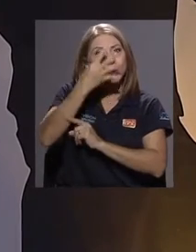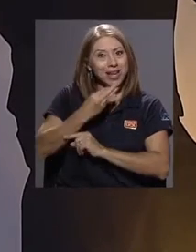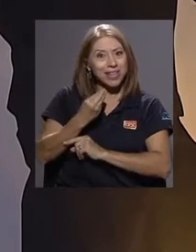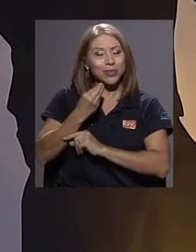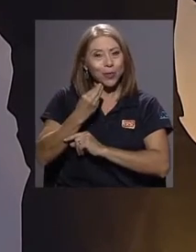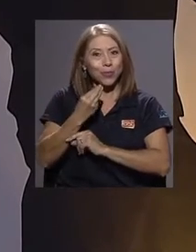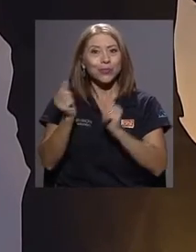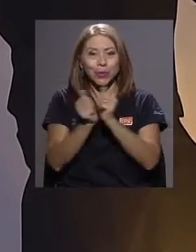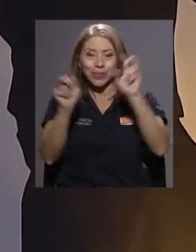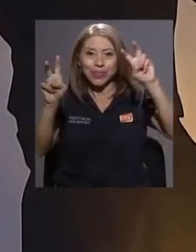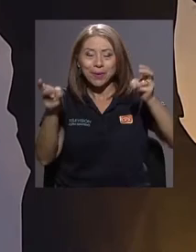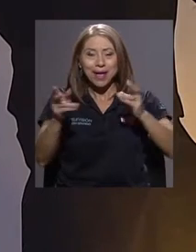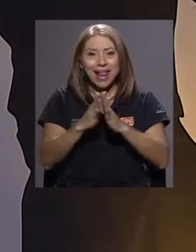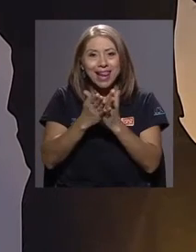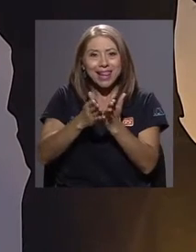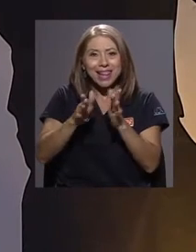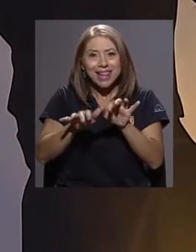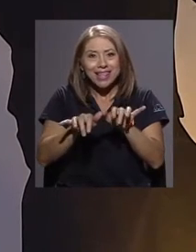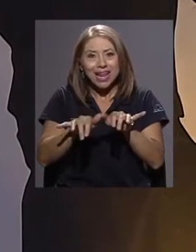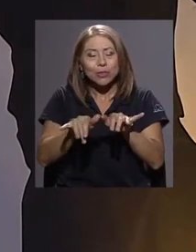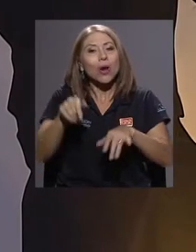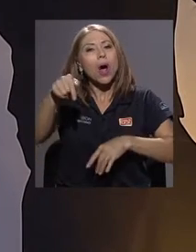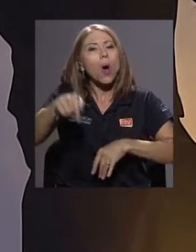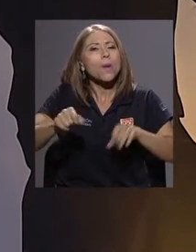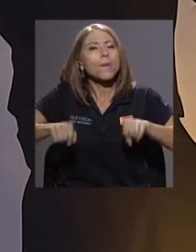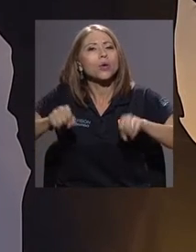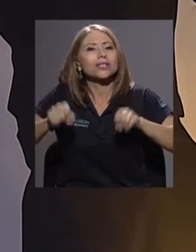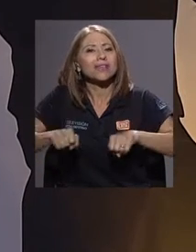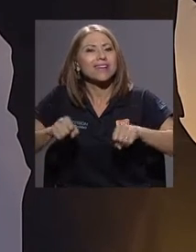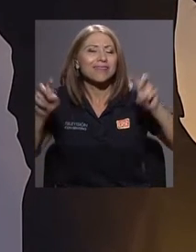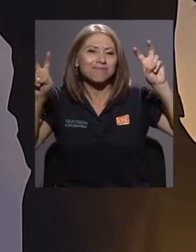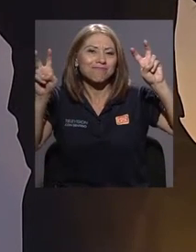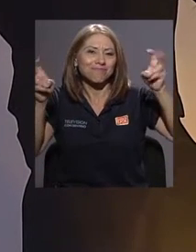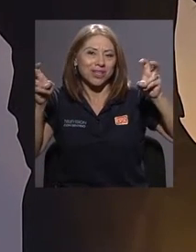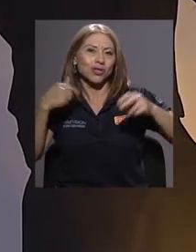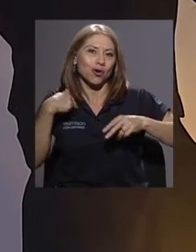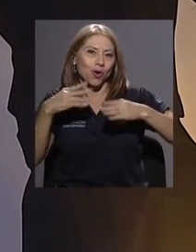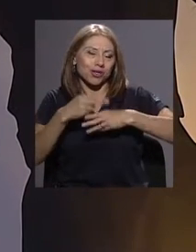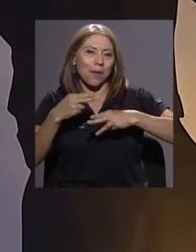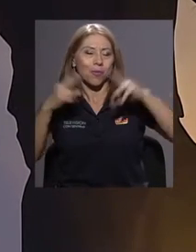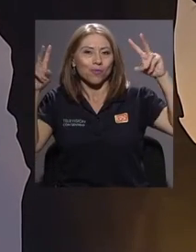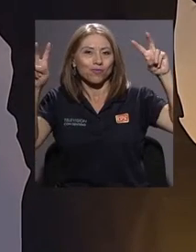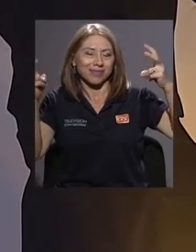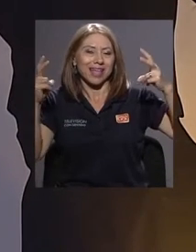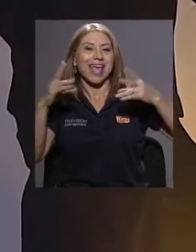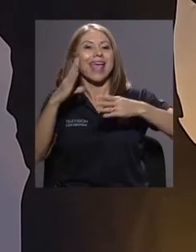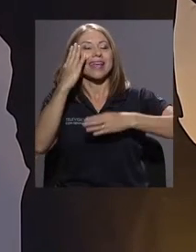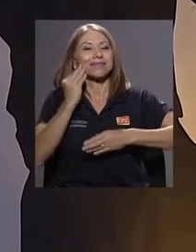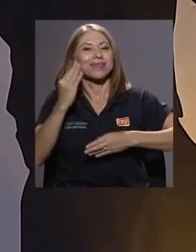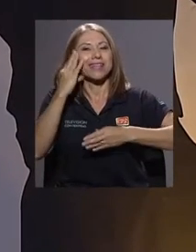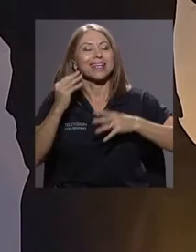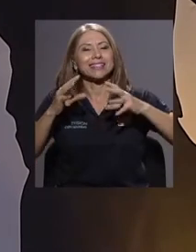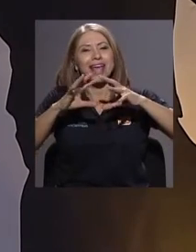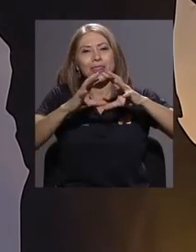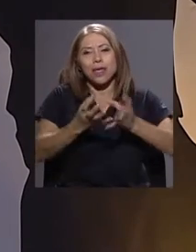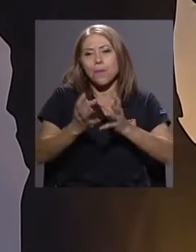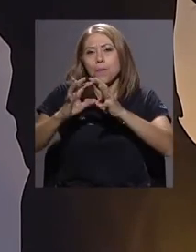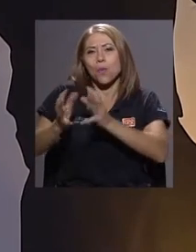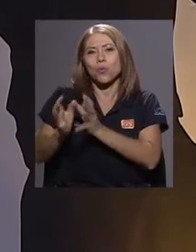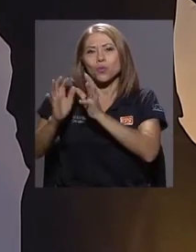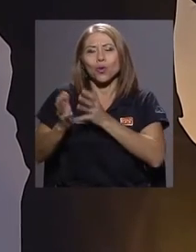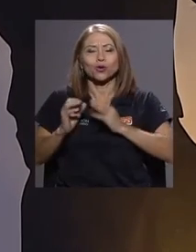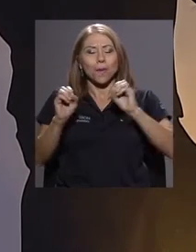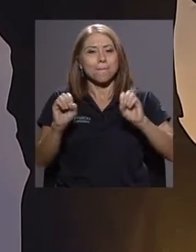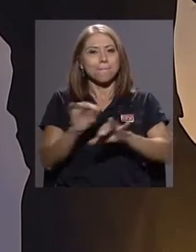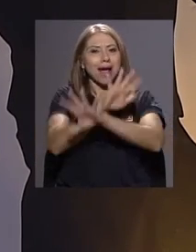hace posible lo que yo he llamado la experiencia de los mundos mágicos que hoy nos presenta un texto potente